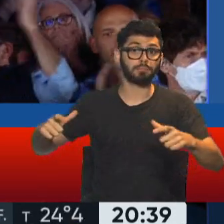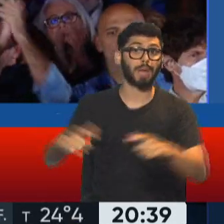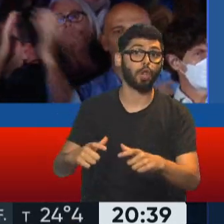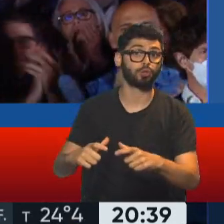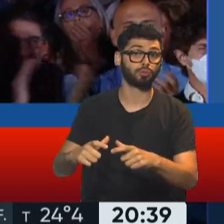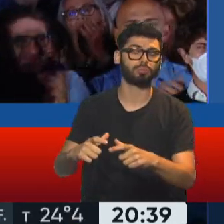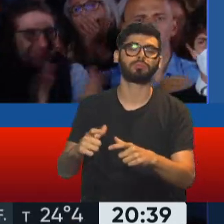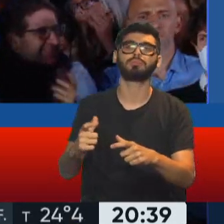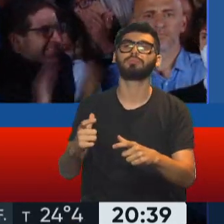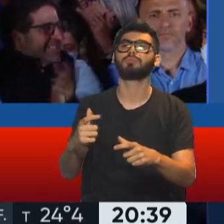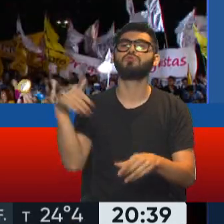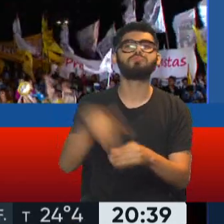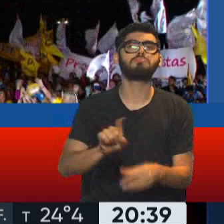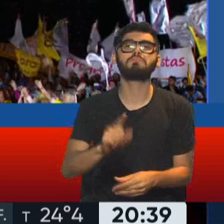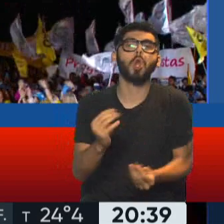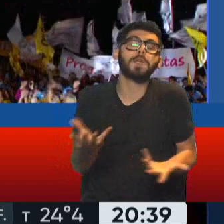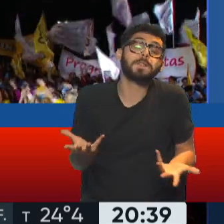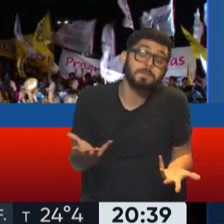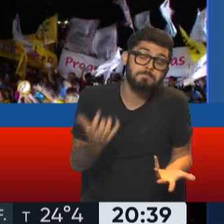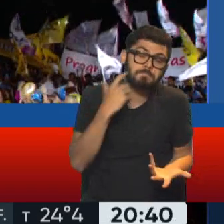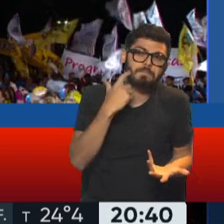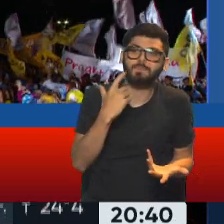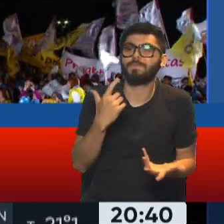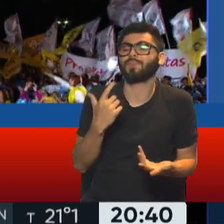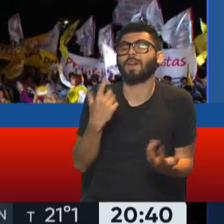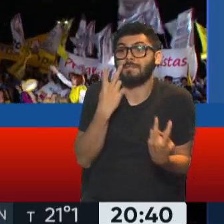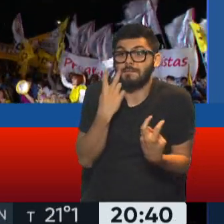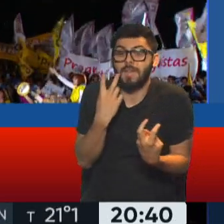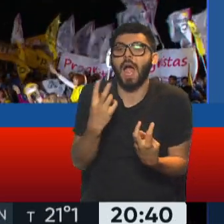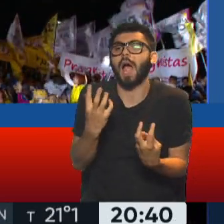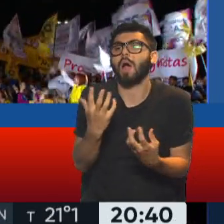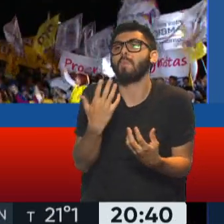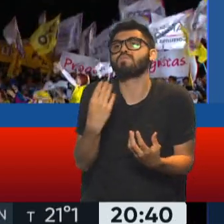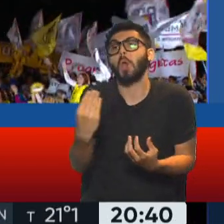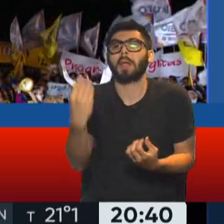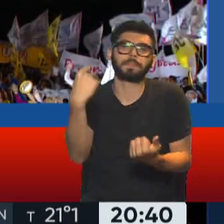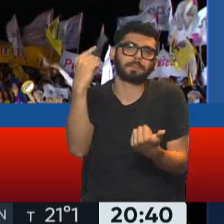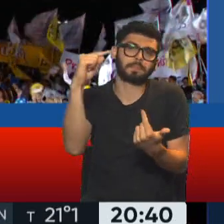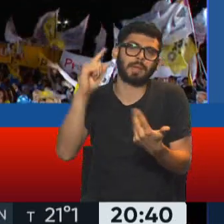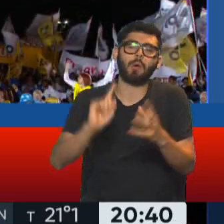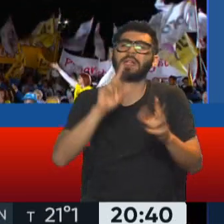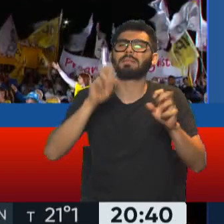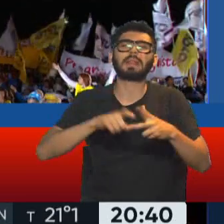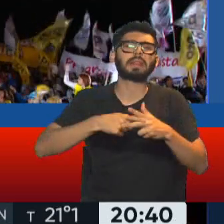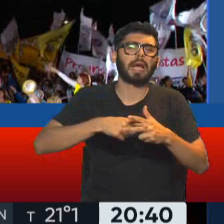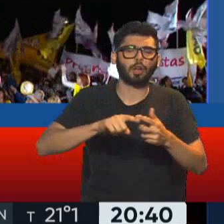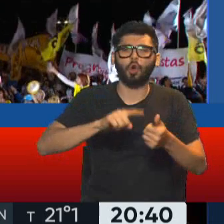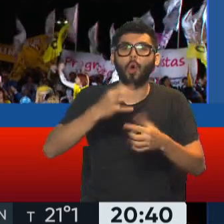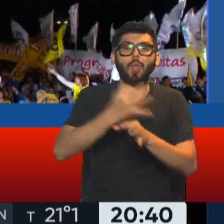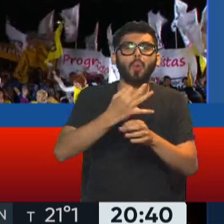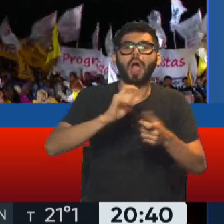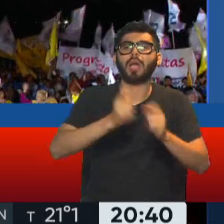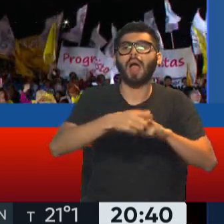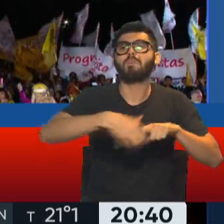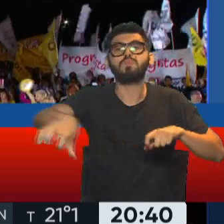qué no fueron? Yo creo que hay muchos motivos. Se estudió mucho por qué no fueron. Sí. Hubo motivos técnicos, cambios de escuela, de lugares